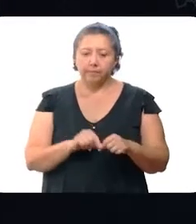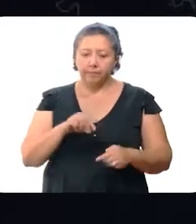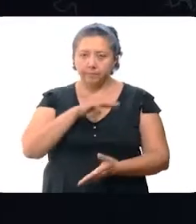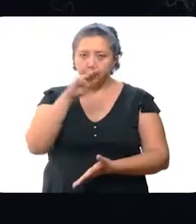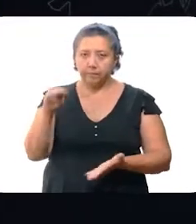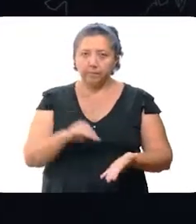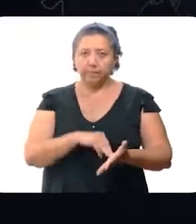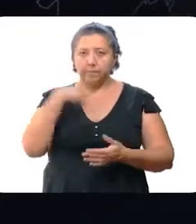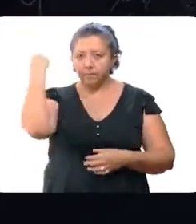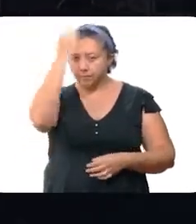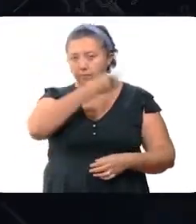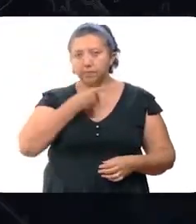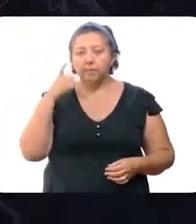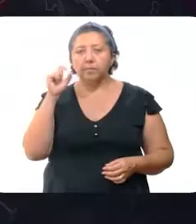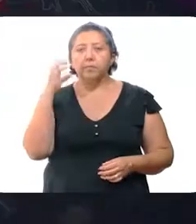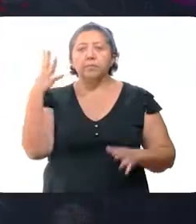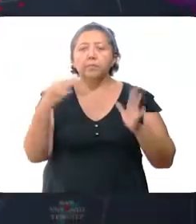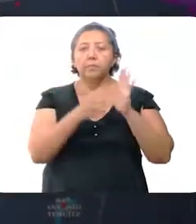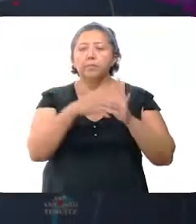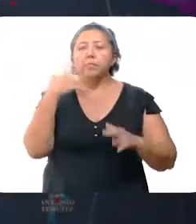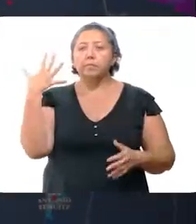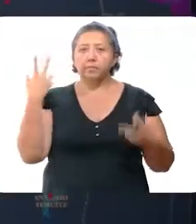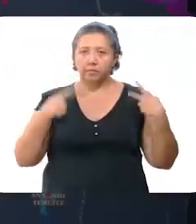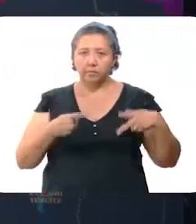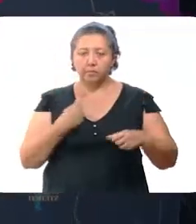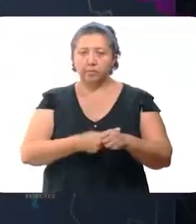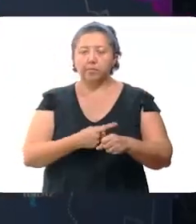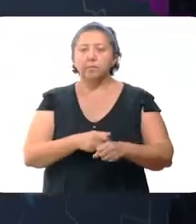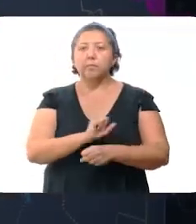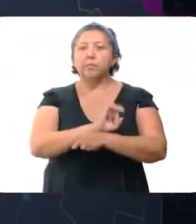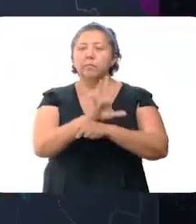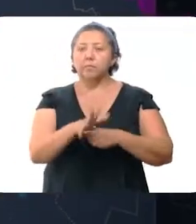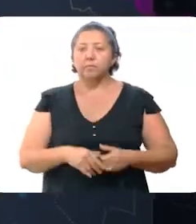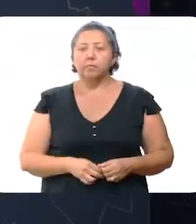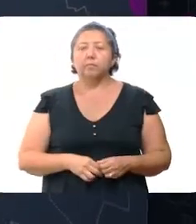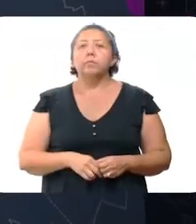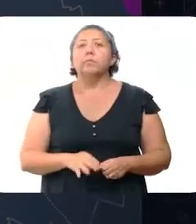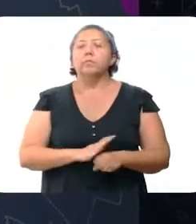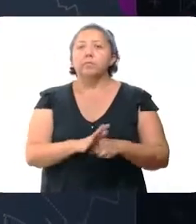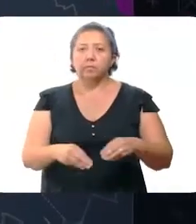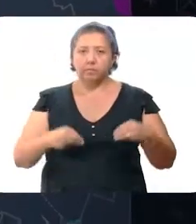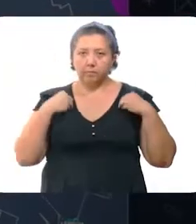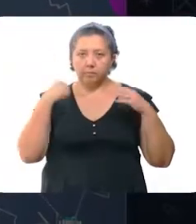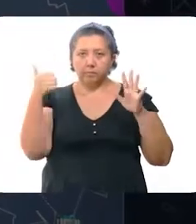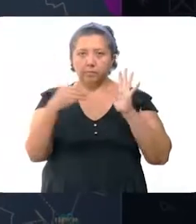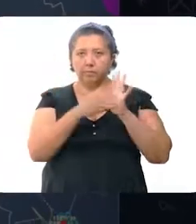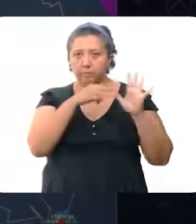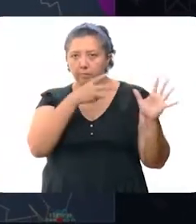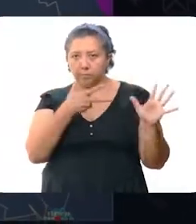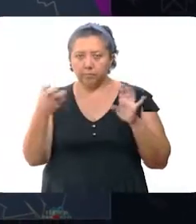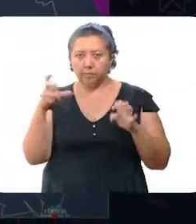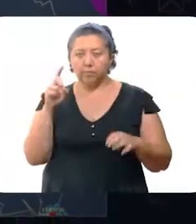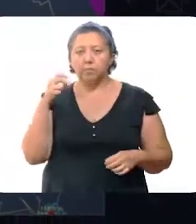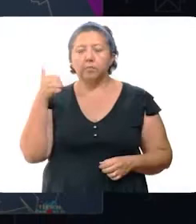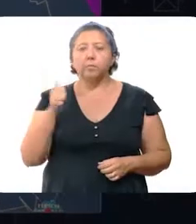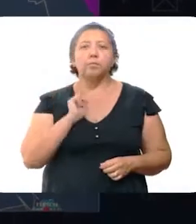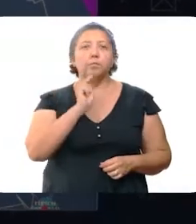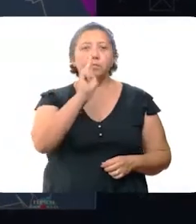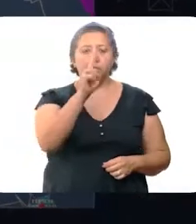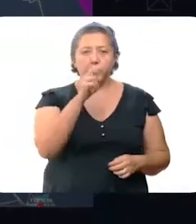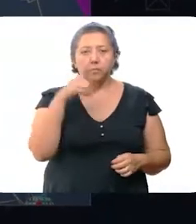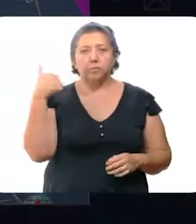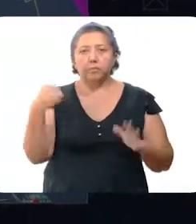Específicamente en Mérida se han diagnosticado 24,005 personas contagiadas de coronavirus, los cuales viven 6,836 en la zona